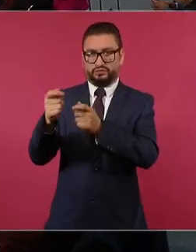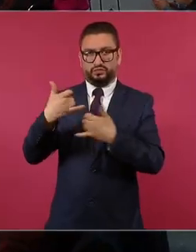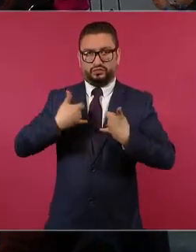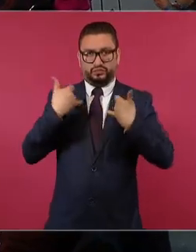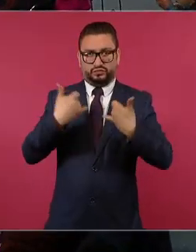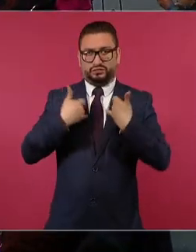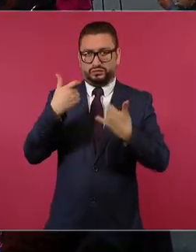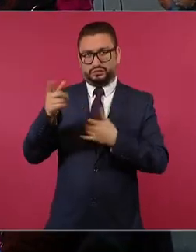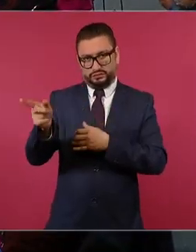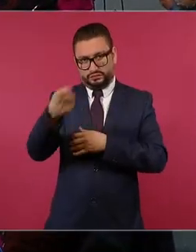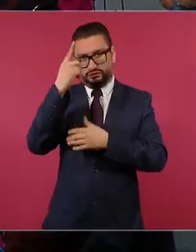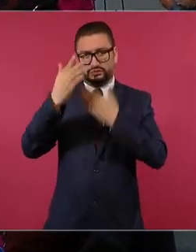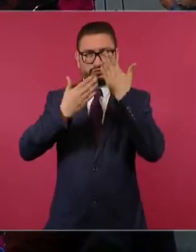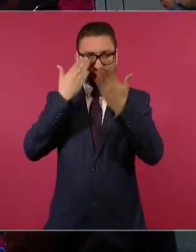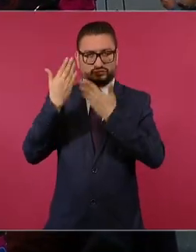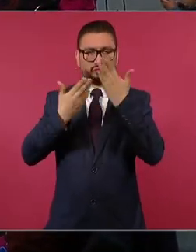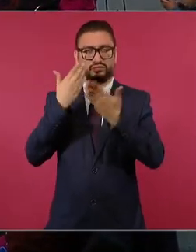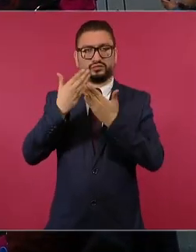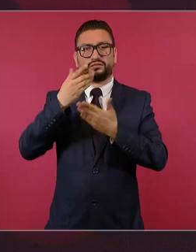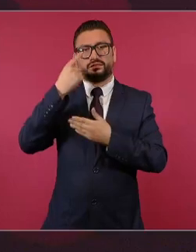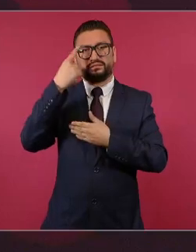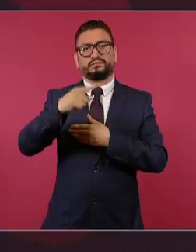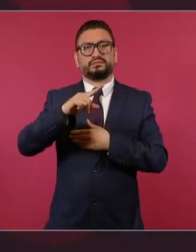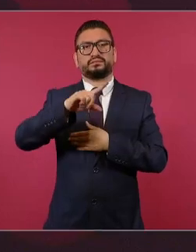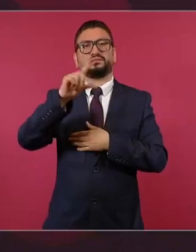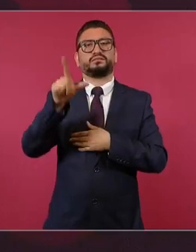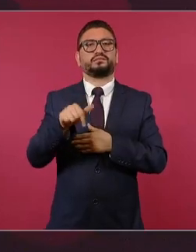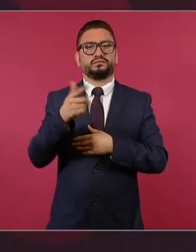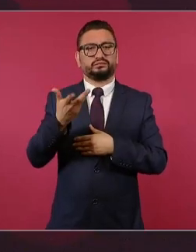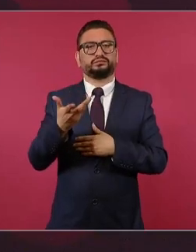jóvenes para